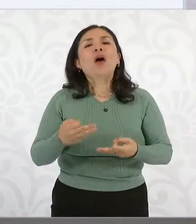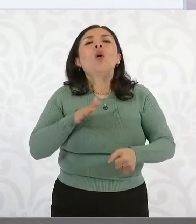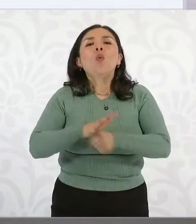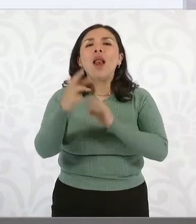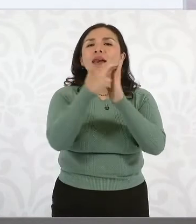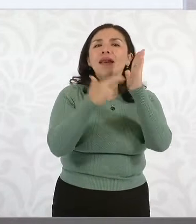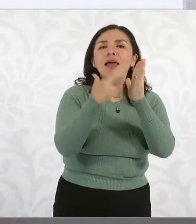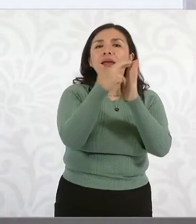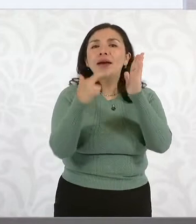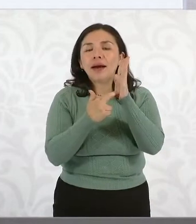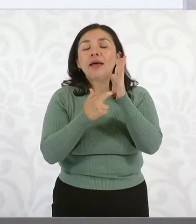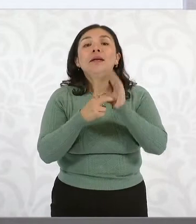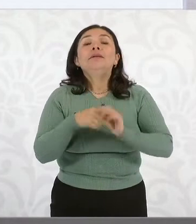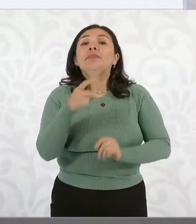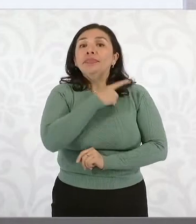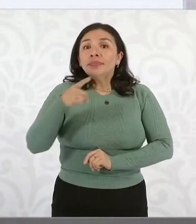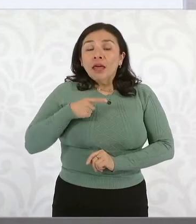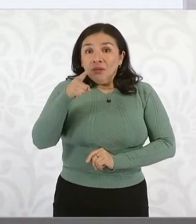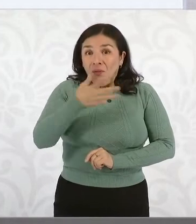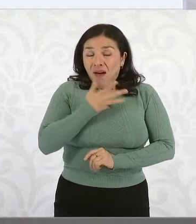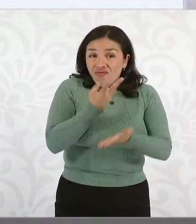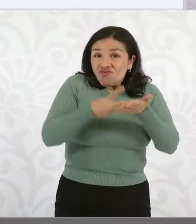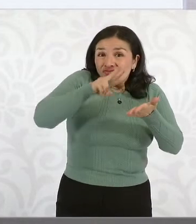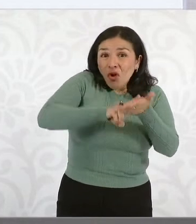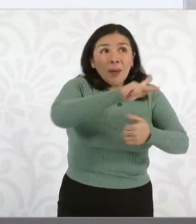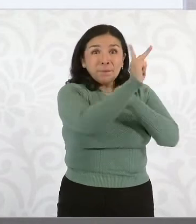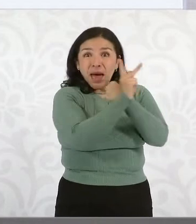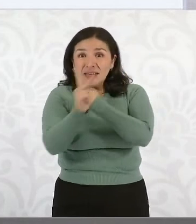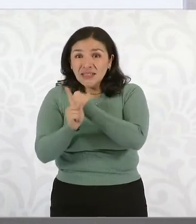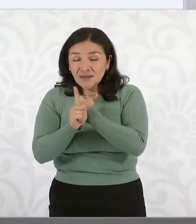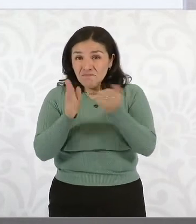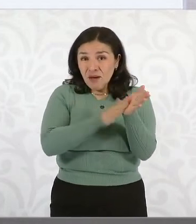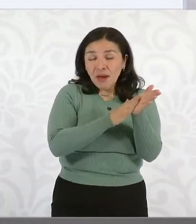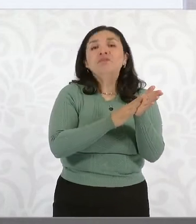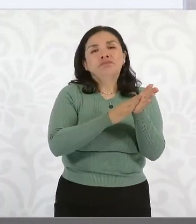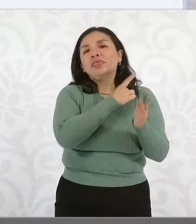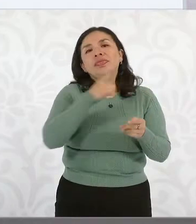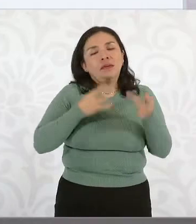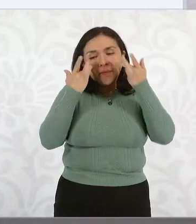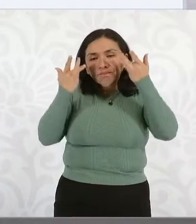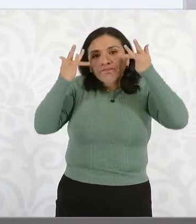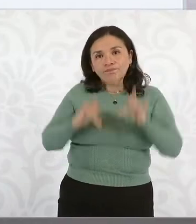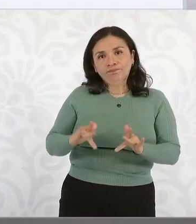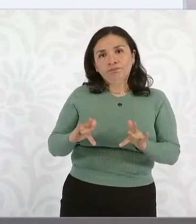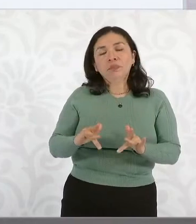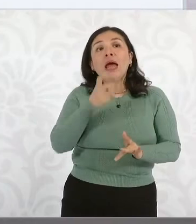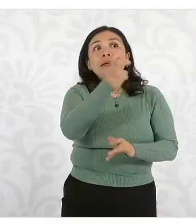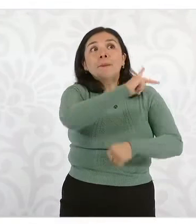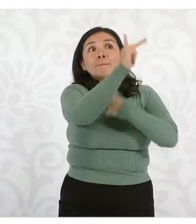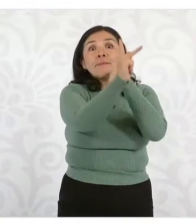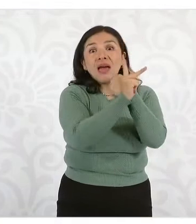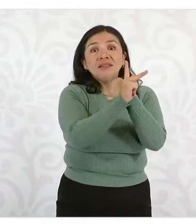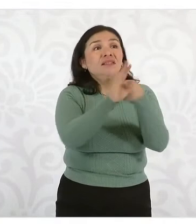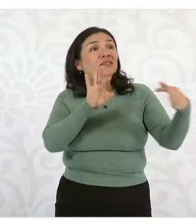reglas para renunciar a la doble nacionalidad ante las autoridades mexicanas y del país del